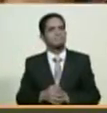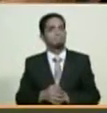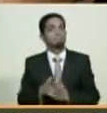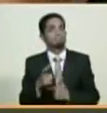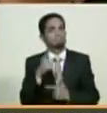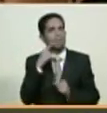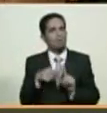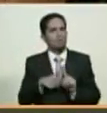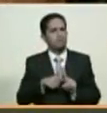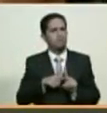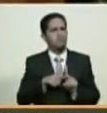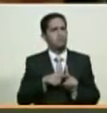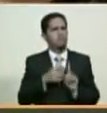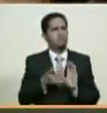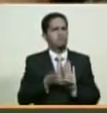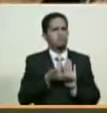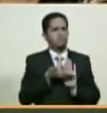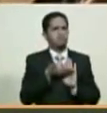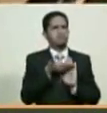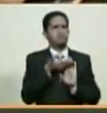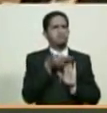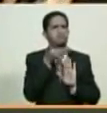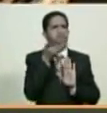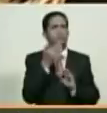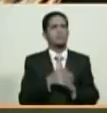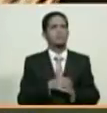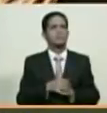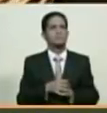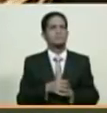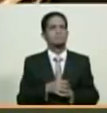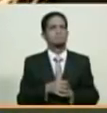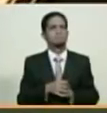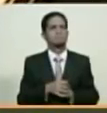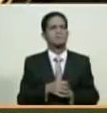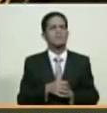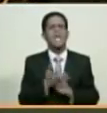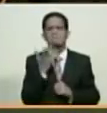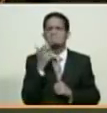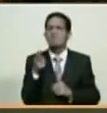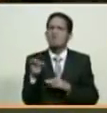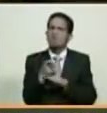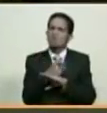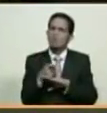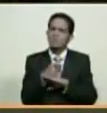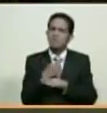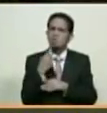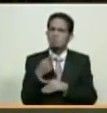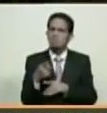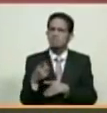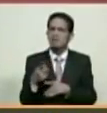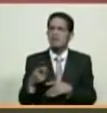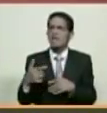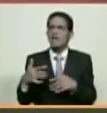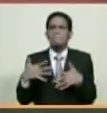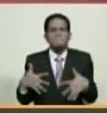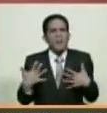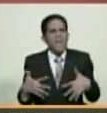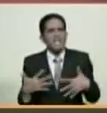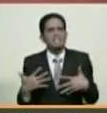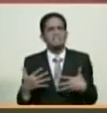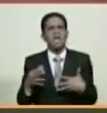bárbara. ¿Y cuándo han declarado una emergencia? ¿Cuándo el gobierno bolivariano ha declarado una emergencia? ¿Cuándo ha movilizado